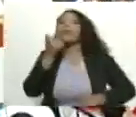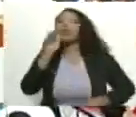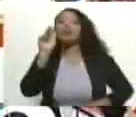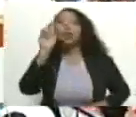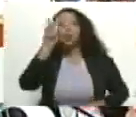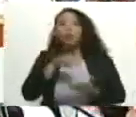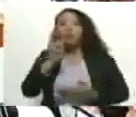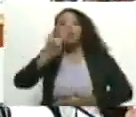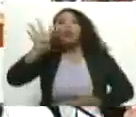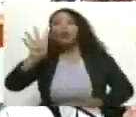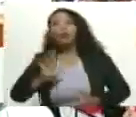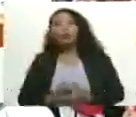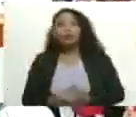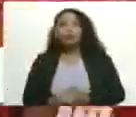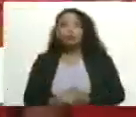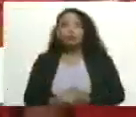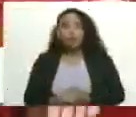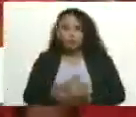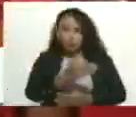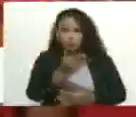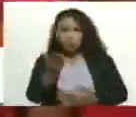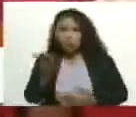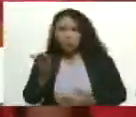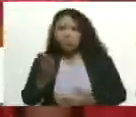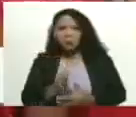Ahora, ustedes...